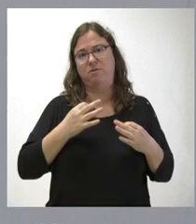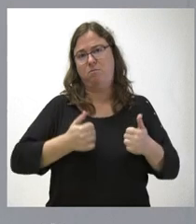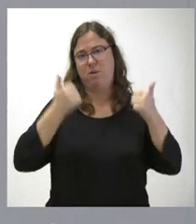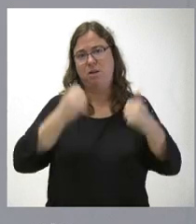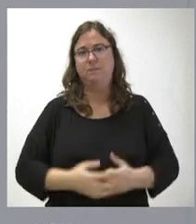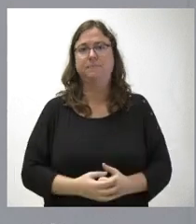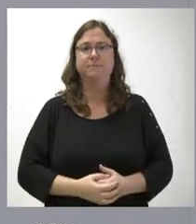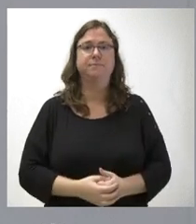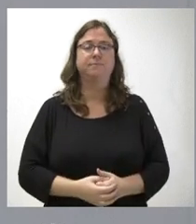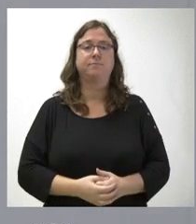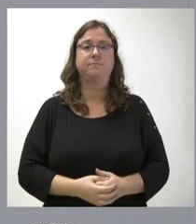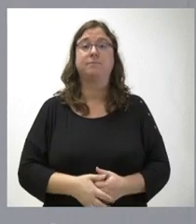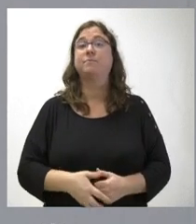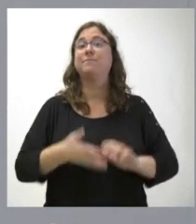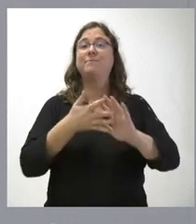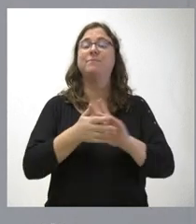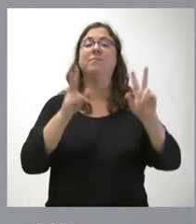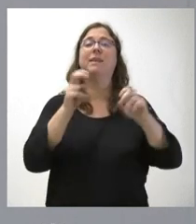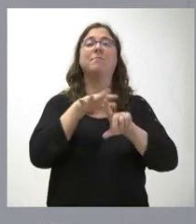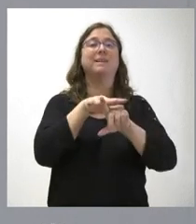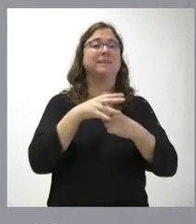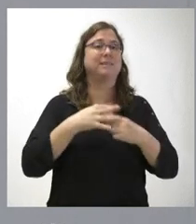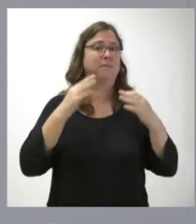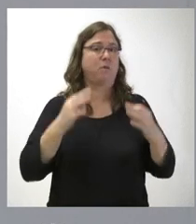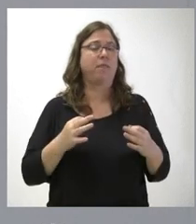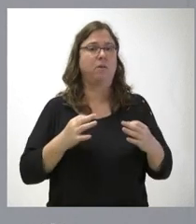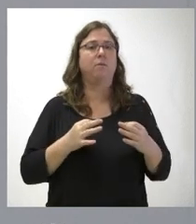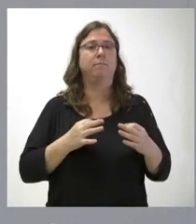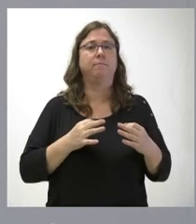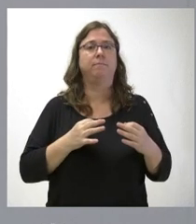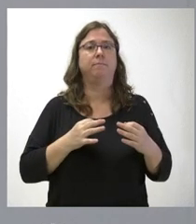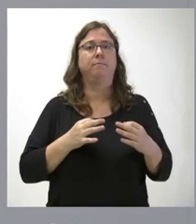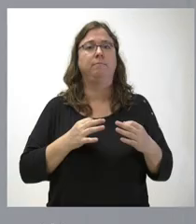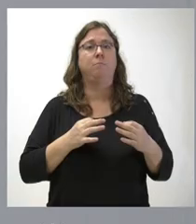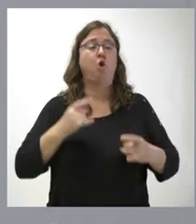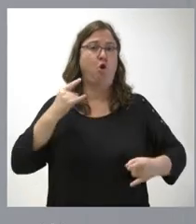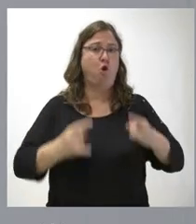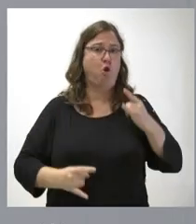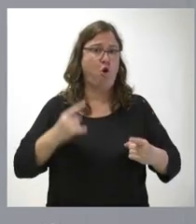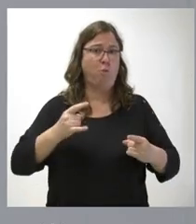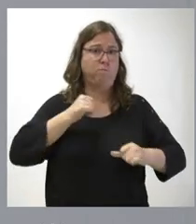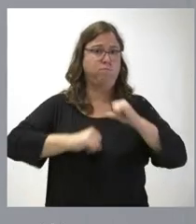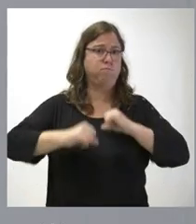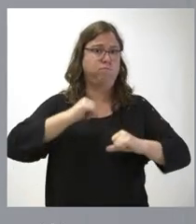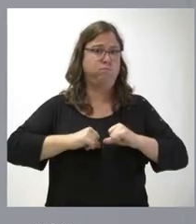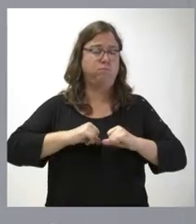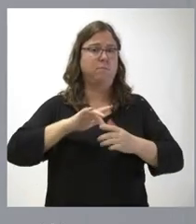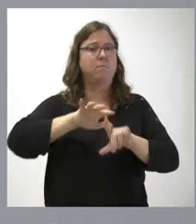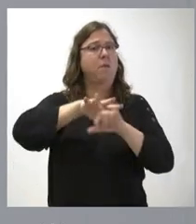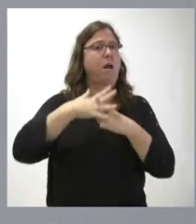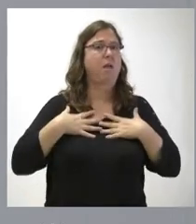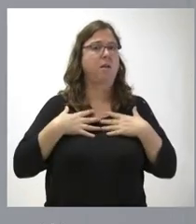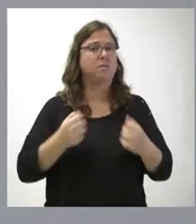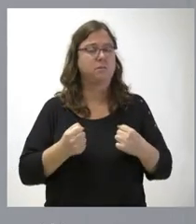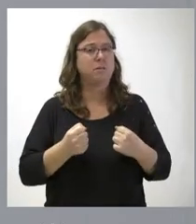precisión por lo que respecta al estado de situación de estos robots quirúrgicos en las distinas á de salud hay que